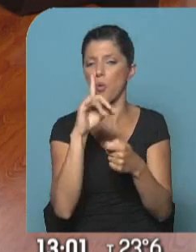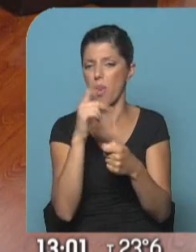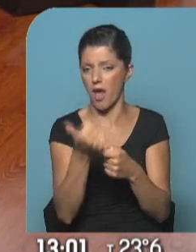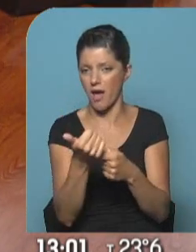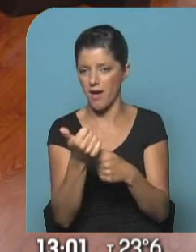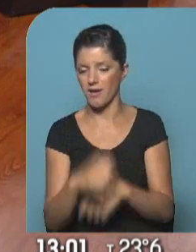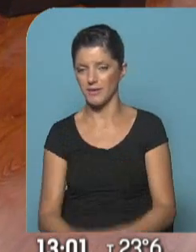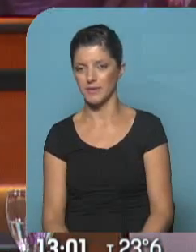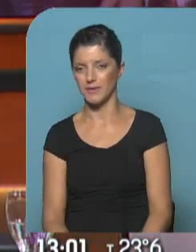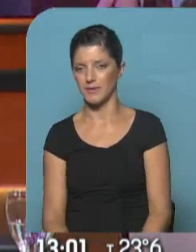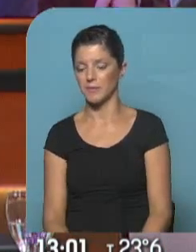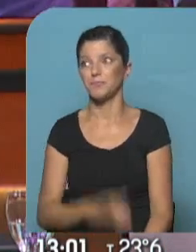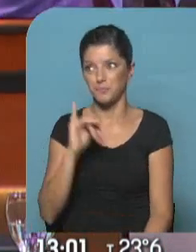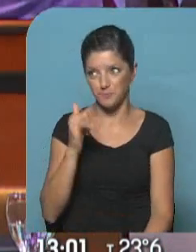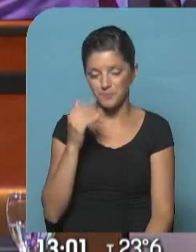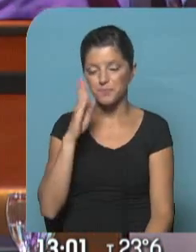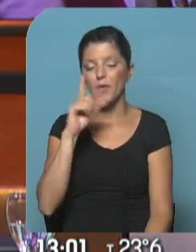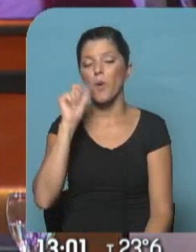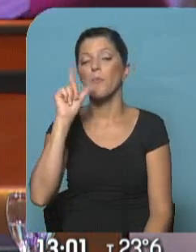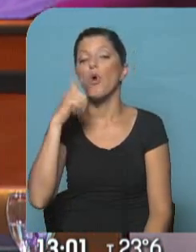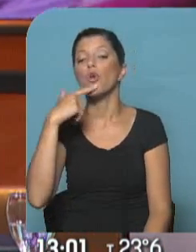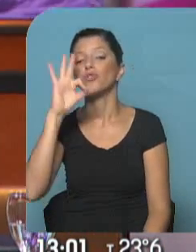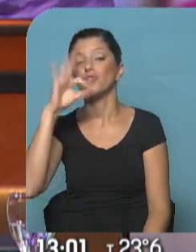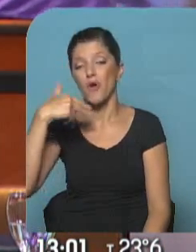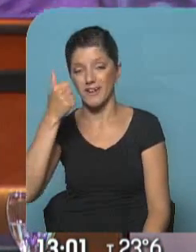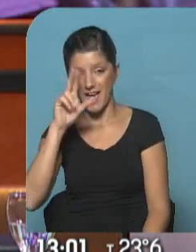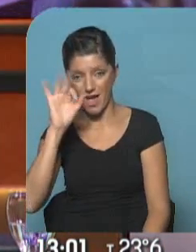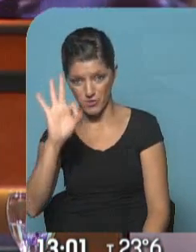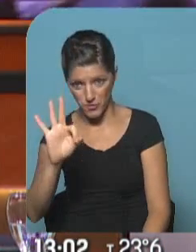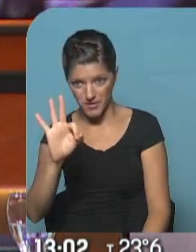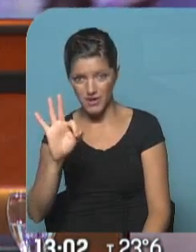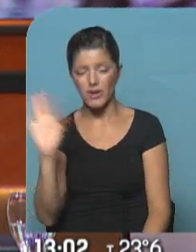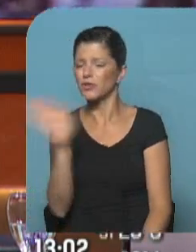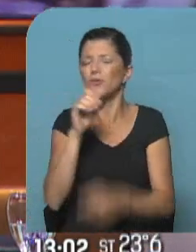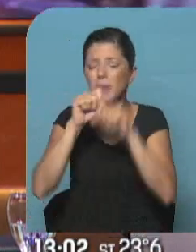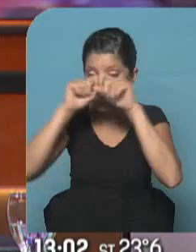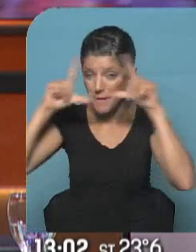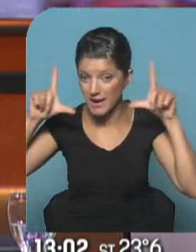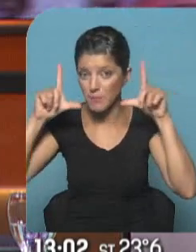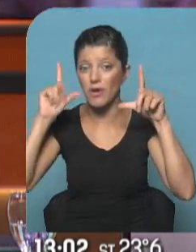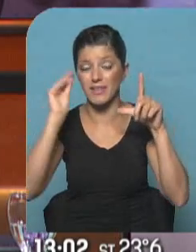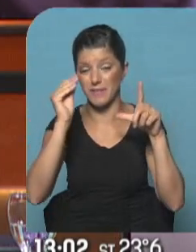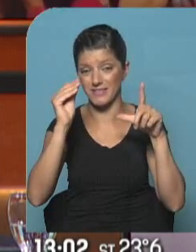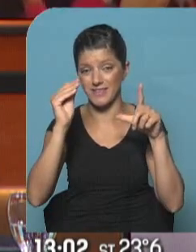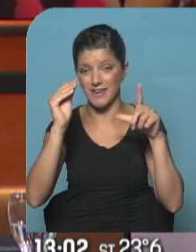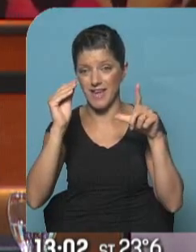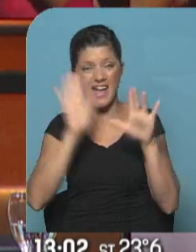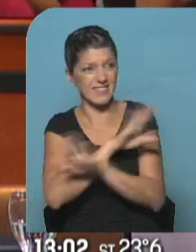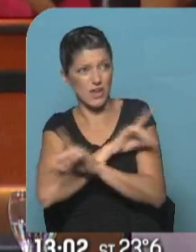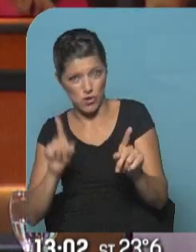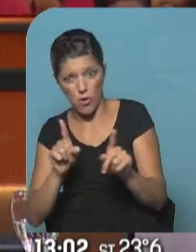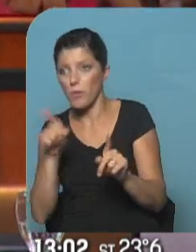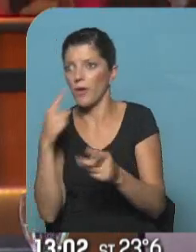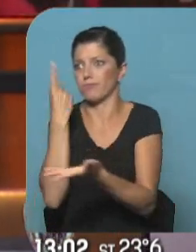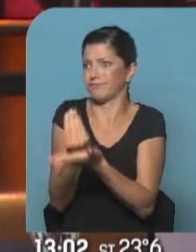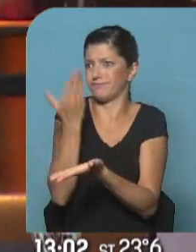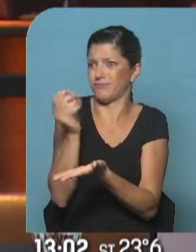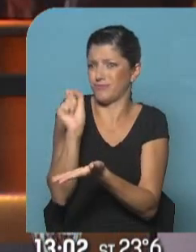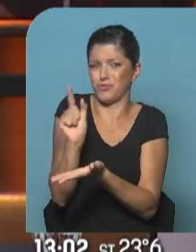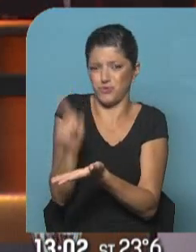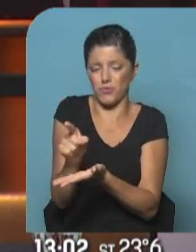tenido contra los homosexuales, contra las mujeres? ¿Podría llegar a recoger un personaje así el voto simplemente anti-Lula y